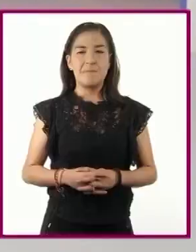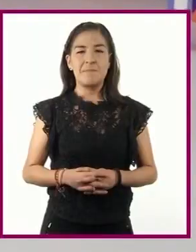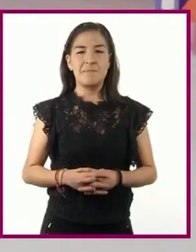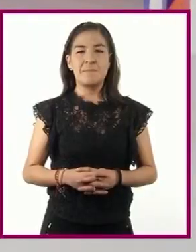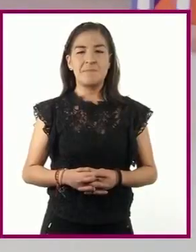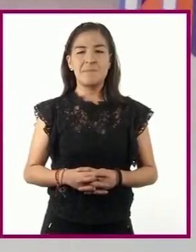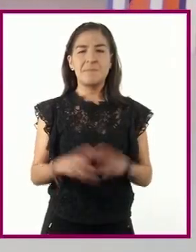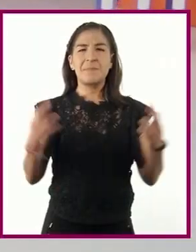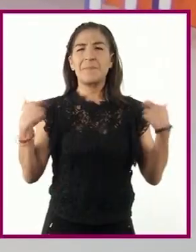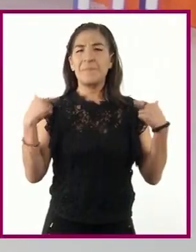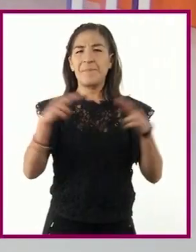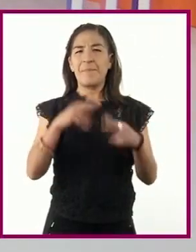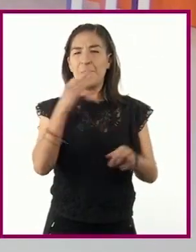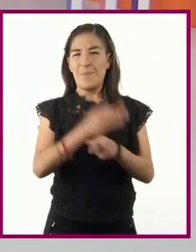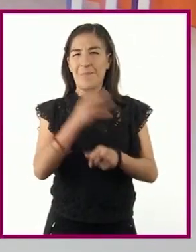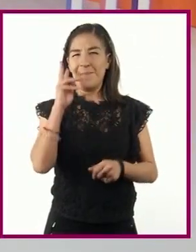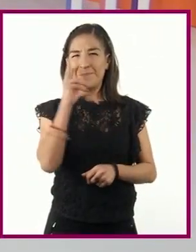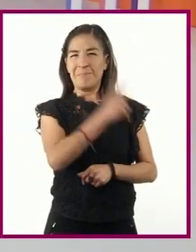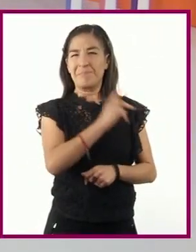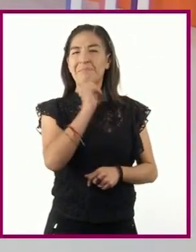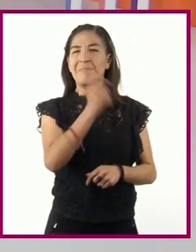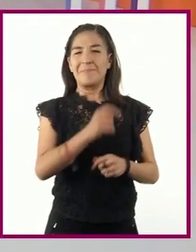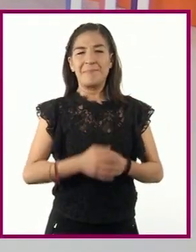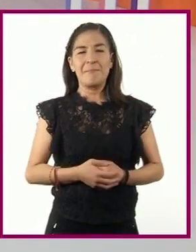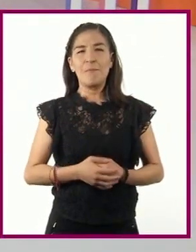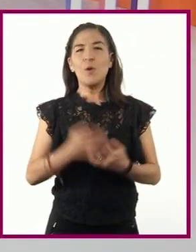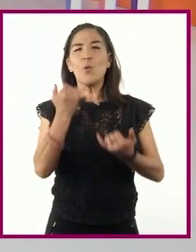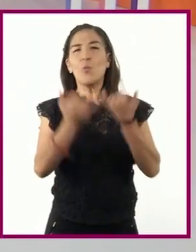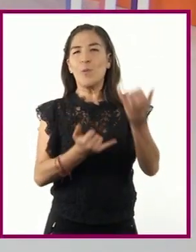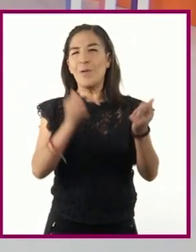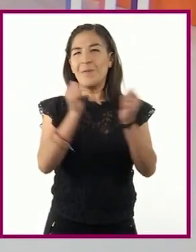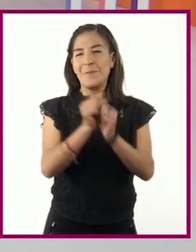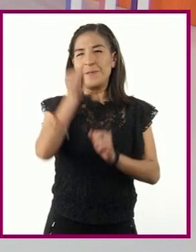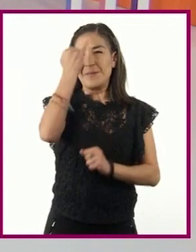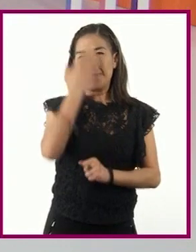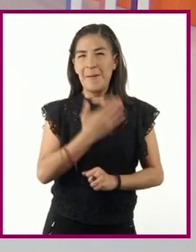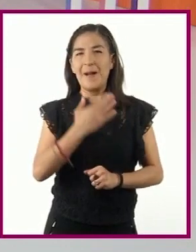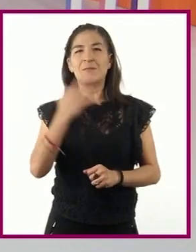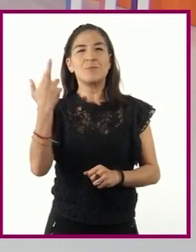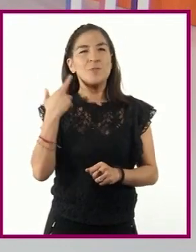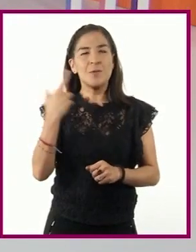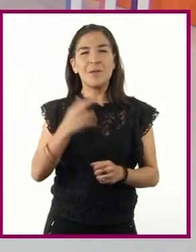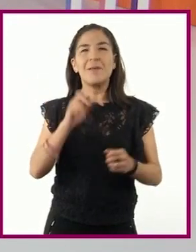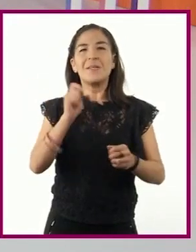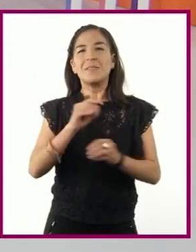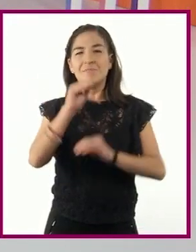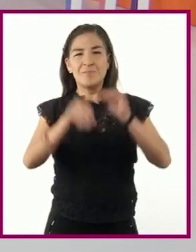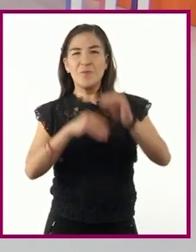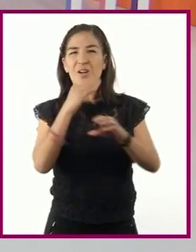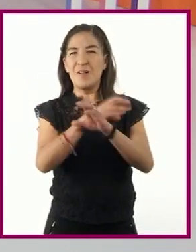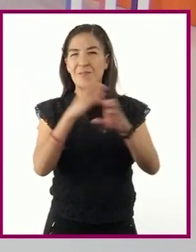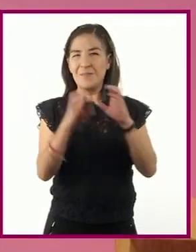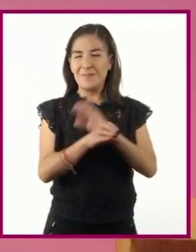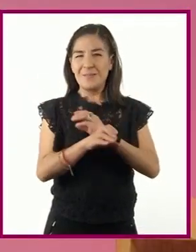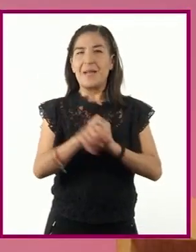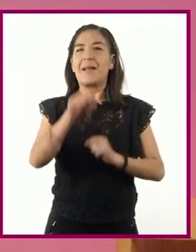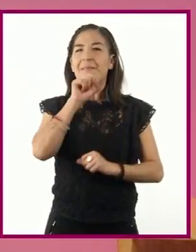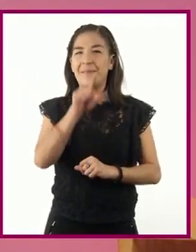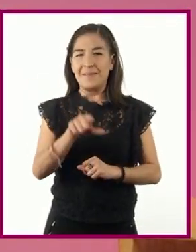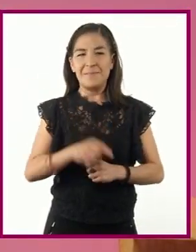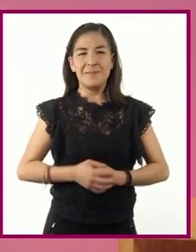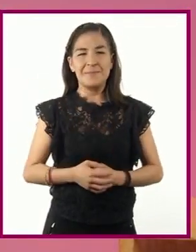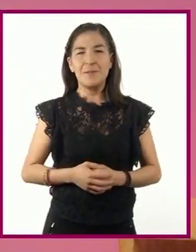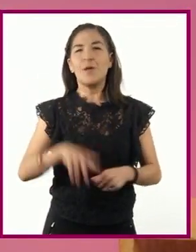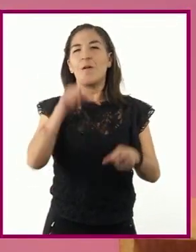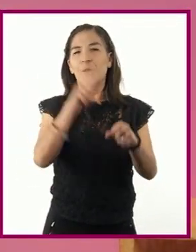Profesora, me parece que lo que vimos fue un juego con la imagen, el sonido y la posición de los objetos. Además,